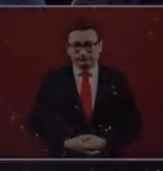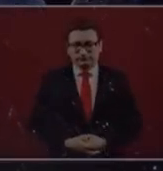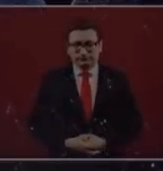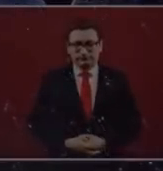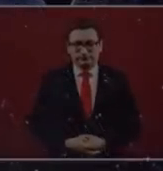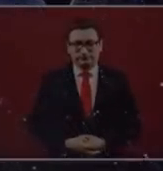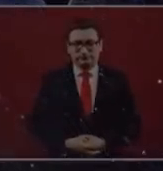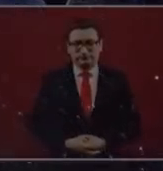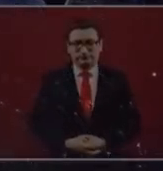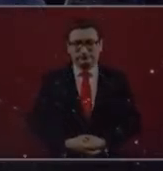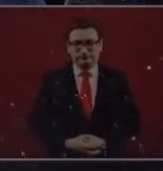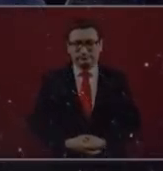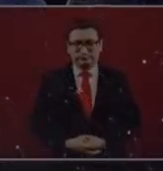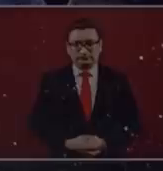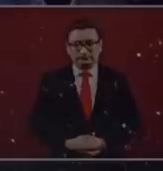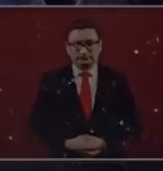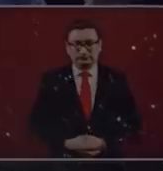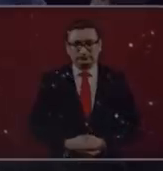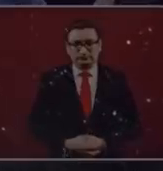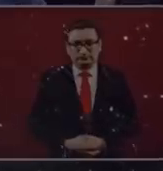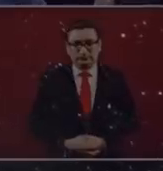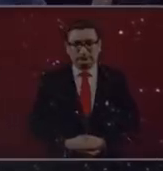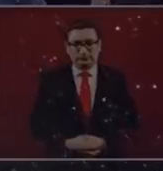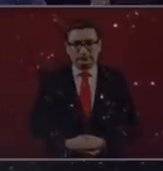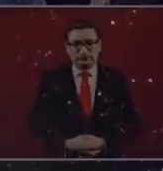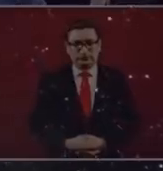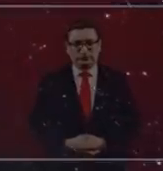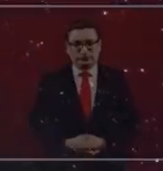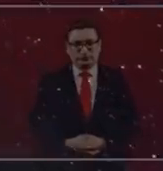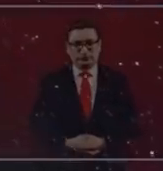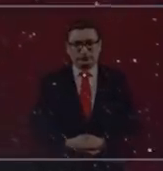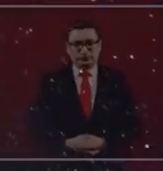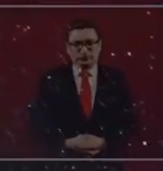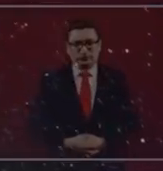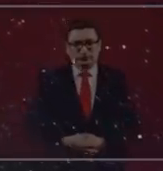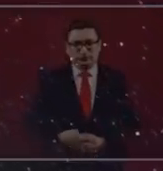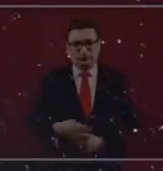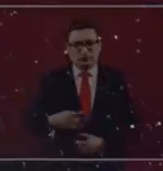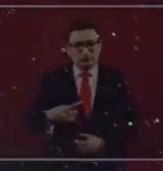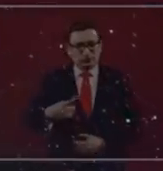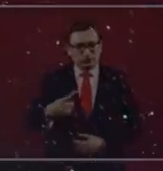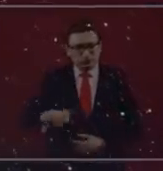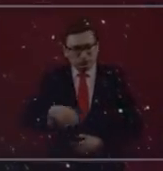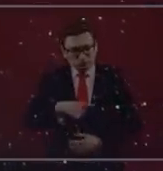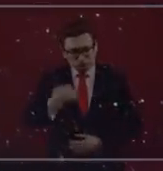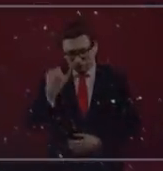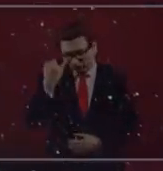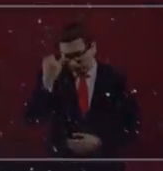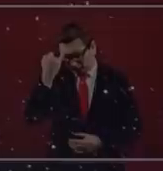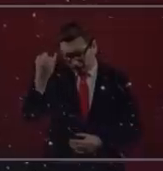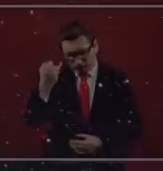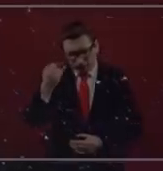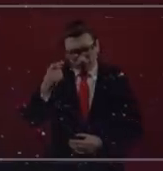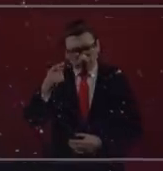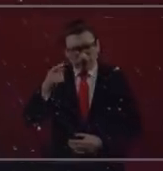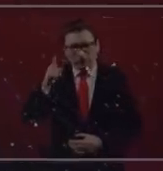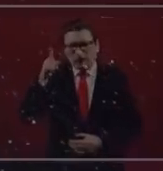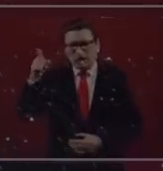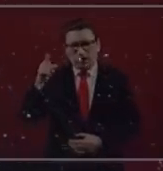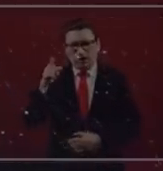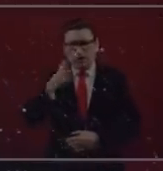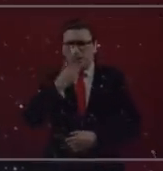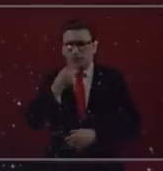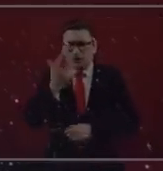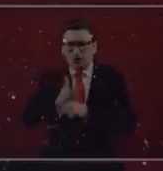universidades. Ahí está el ex candidato José Antonio Meade, ¿no? Que él estuvo en Yale, donde está el School and Bones.